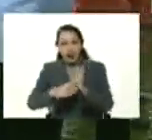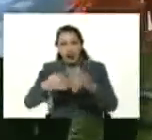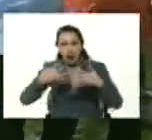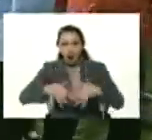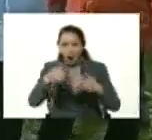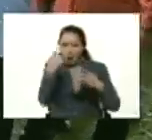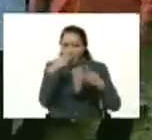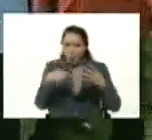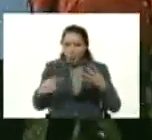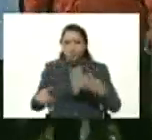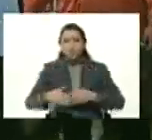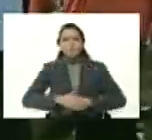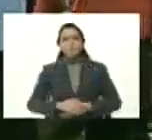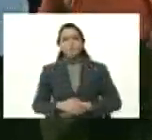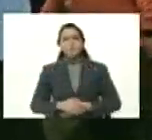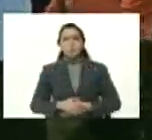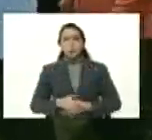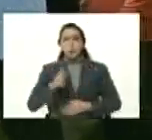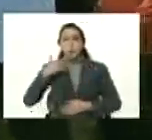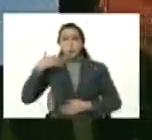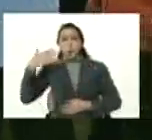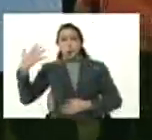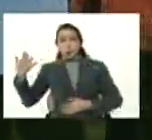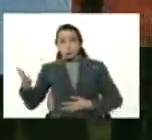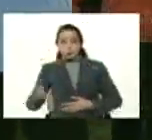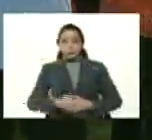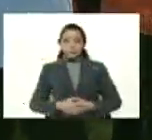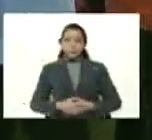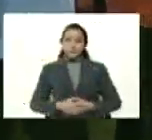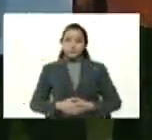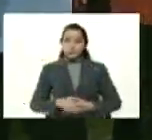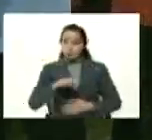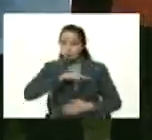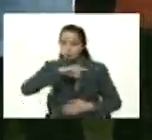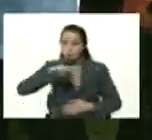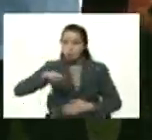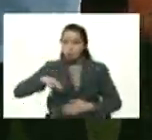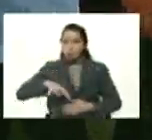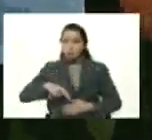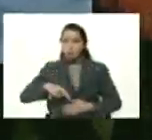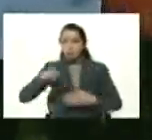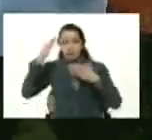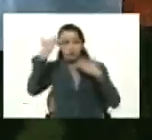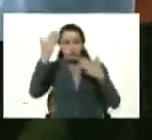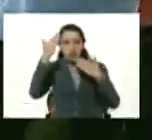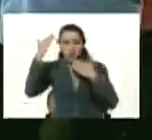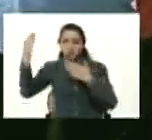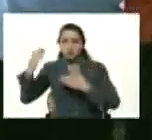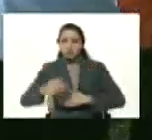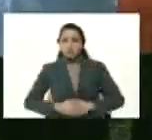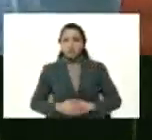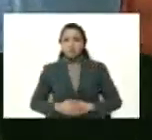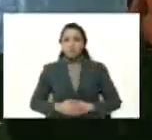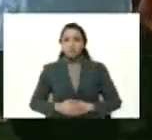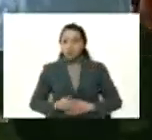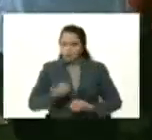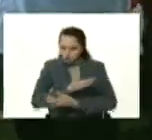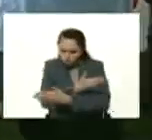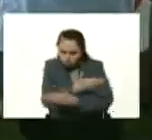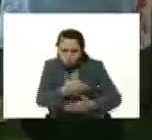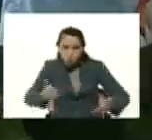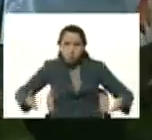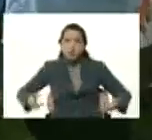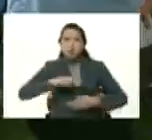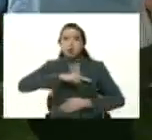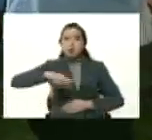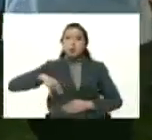Productos. Bueno, presidente, muy orgulloso. Saluti, de estar aquí. Saluti. Y bueno, estamos a. Wilber Sarabia. Wilber Sarabia. Estamos a su disposición y